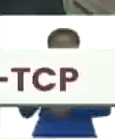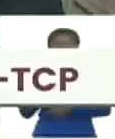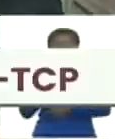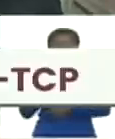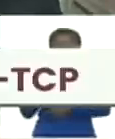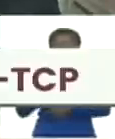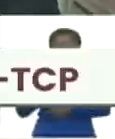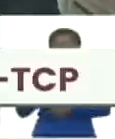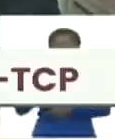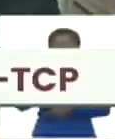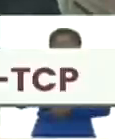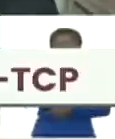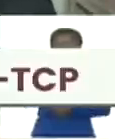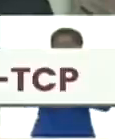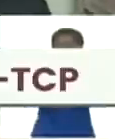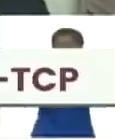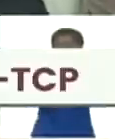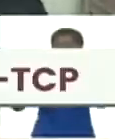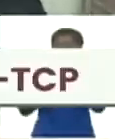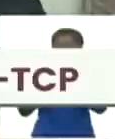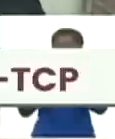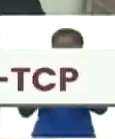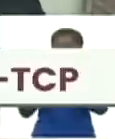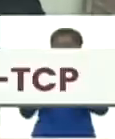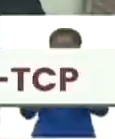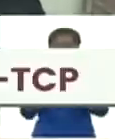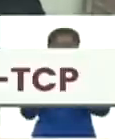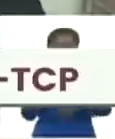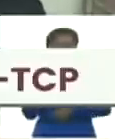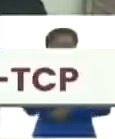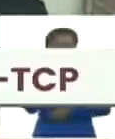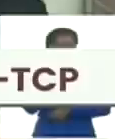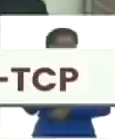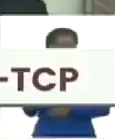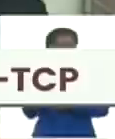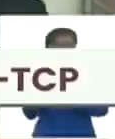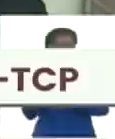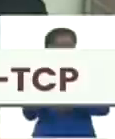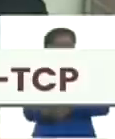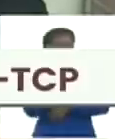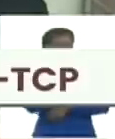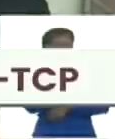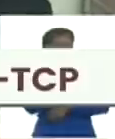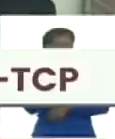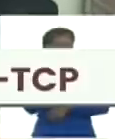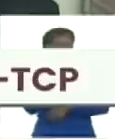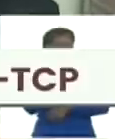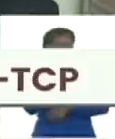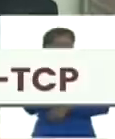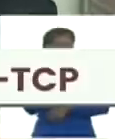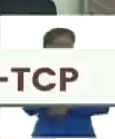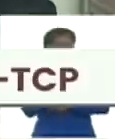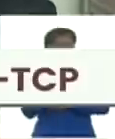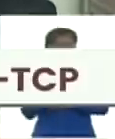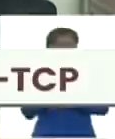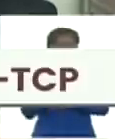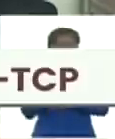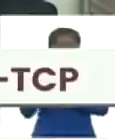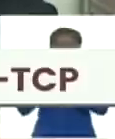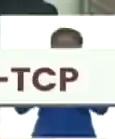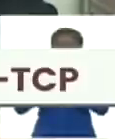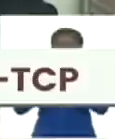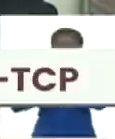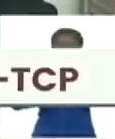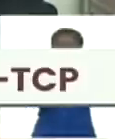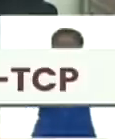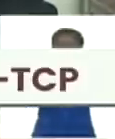don't think we could invite Guaidó, porque aunque pensamos que no podíamos invitar a Guaidó, there is still this fiction, todavía